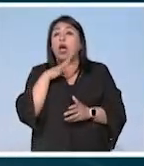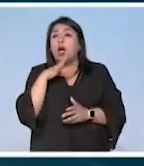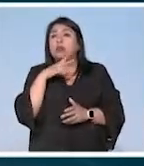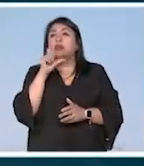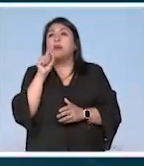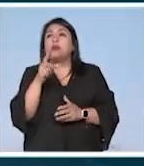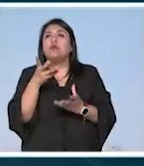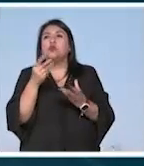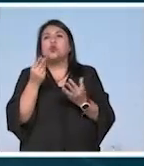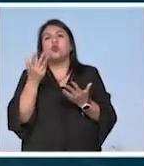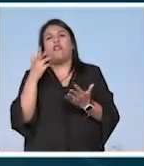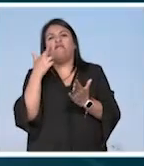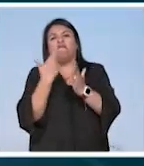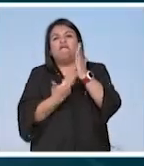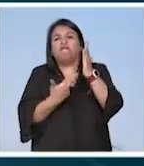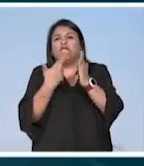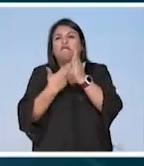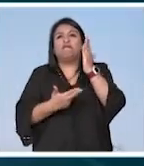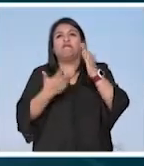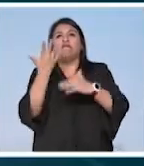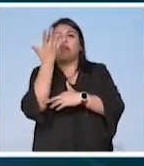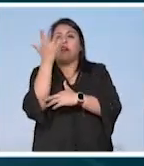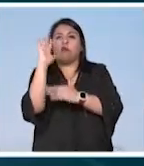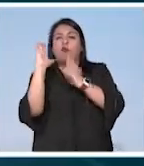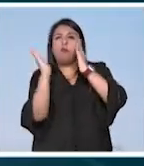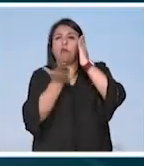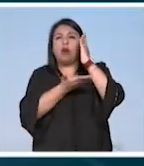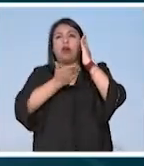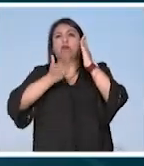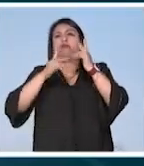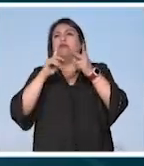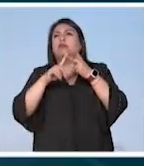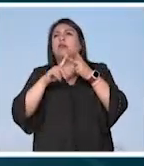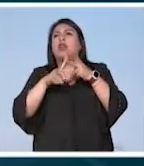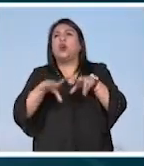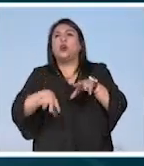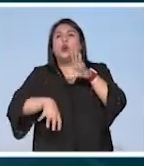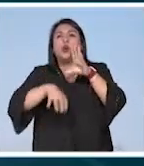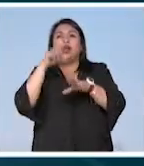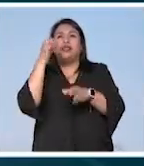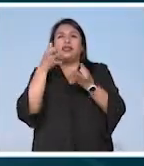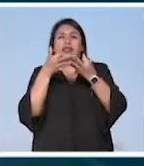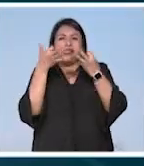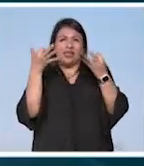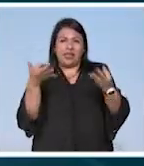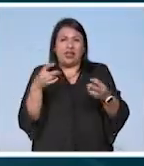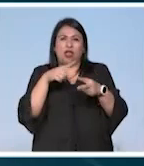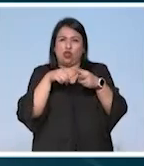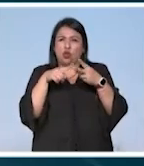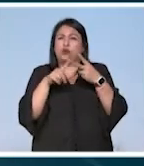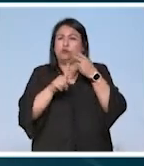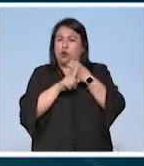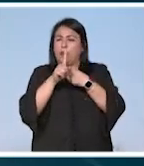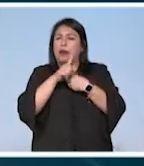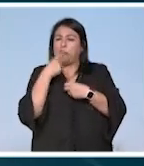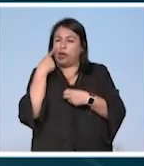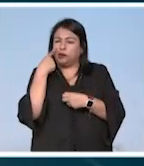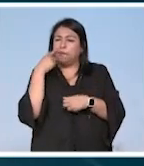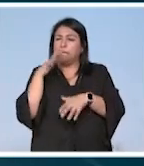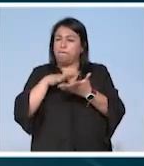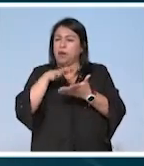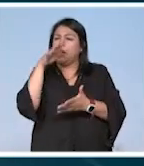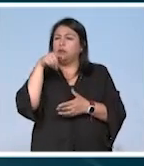también muchos ilícitos forestales, como puede ser tala y extracción de tierra, que son los dos principales problemas que tenemos